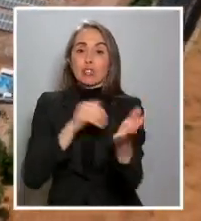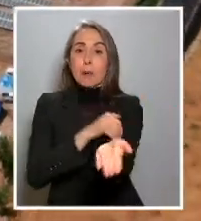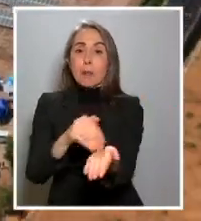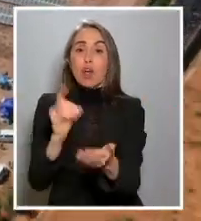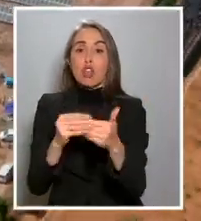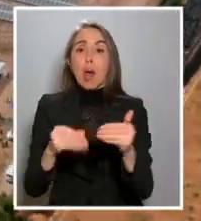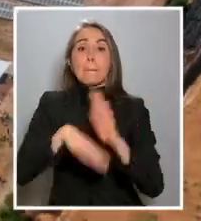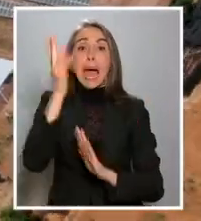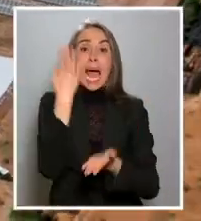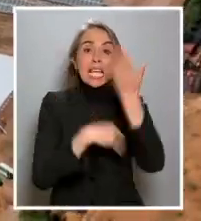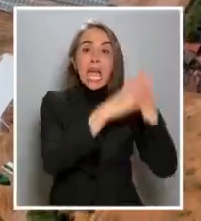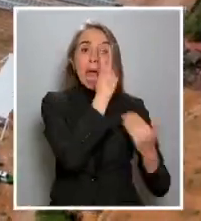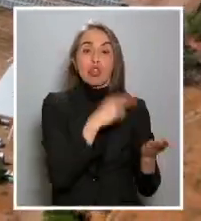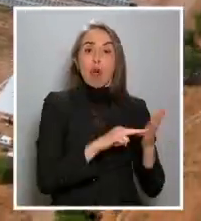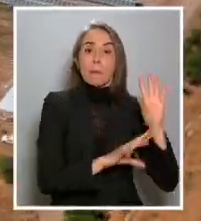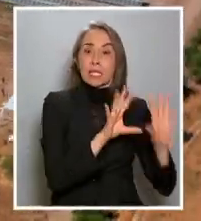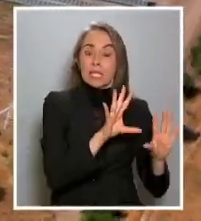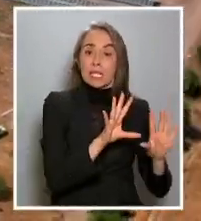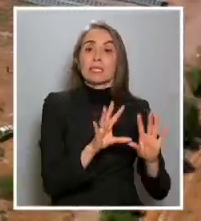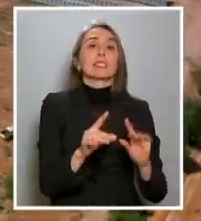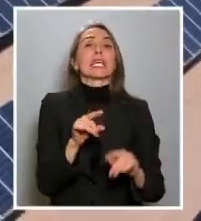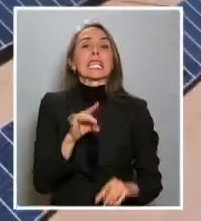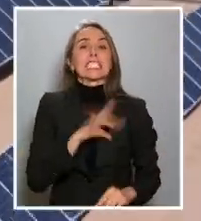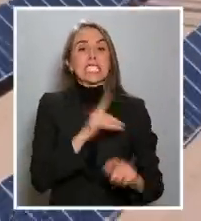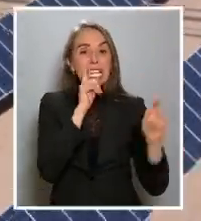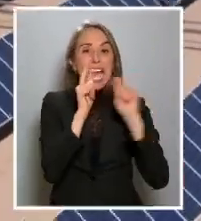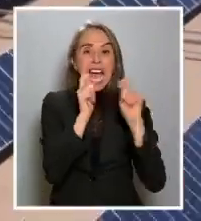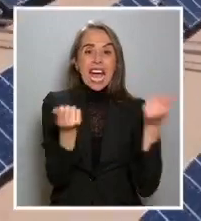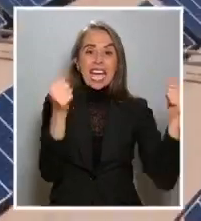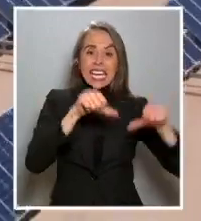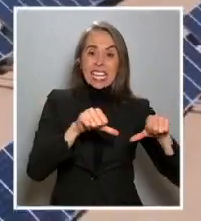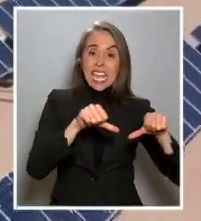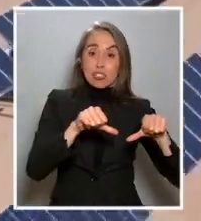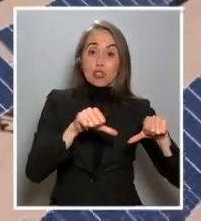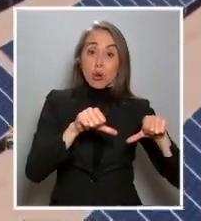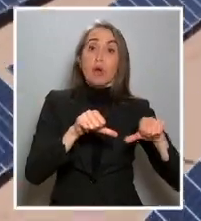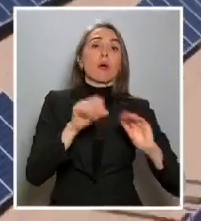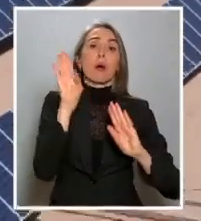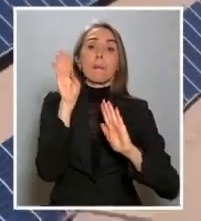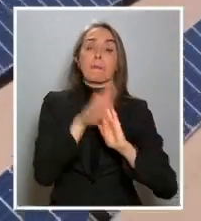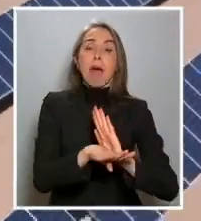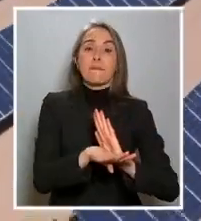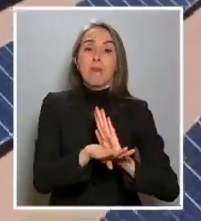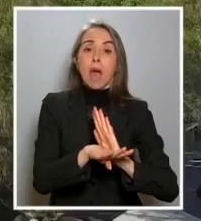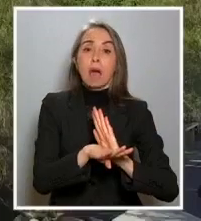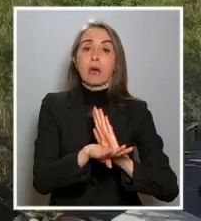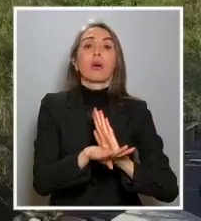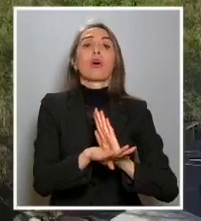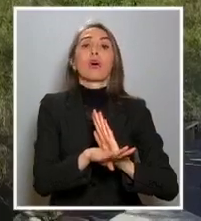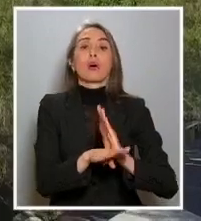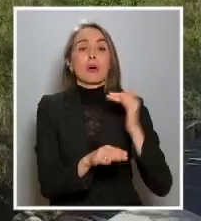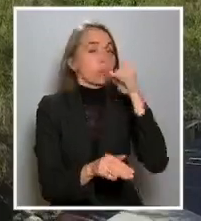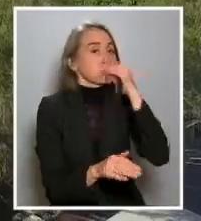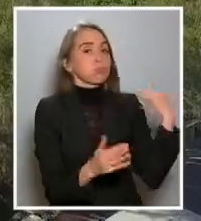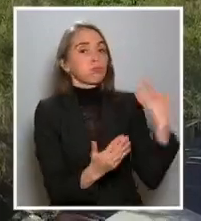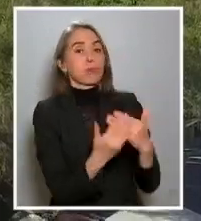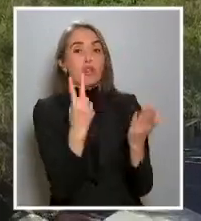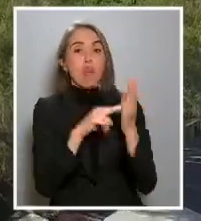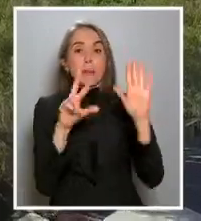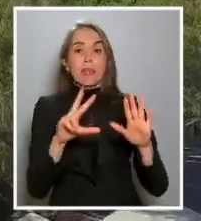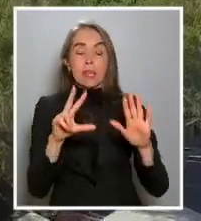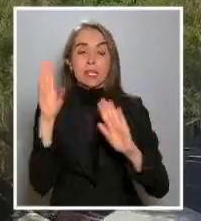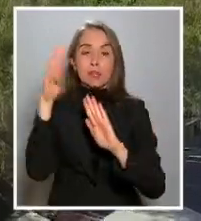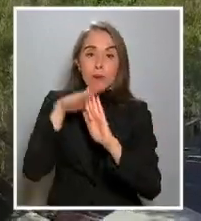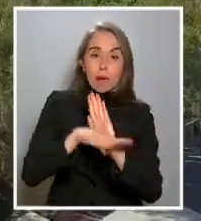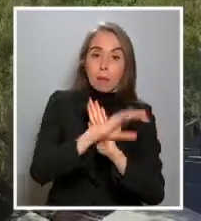$21.700 millones. El riesgo país, además, está en su nivel más bajo desde el 2018. Y estos son buenos signos